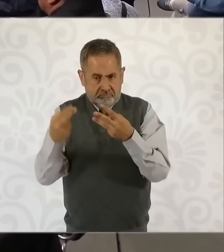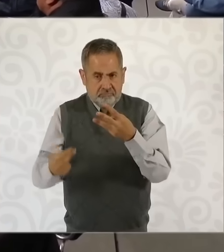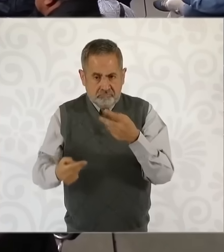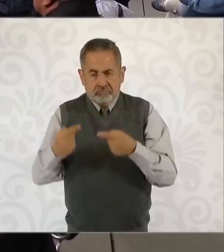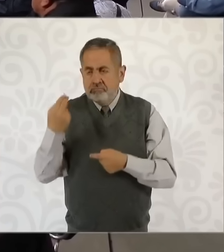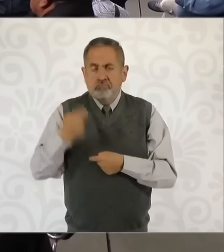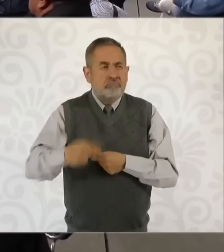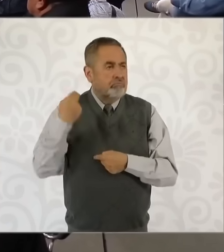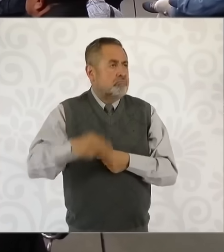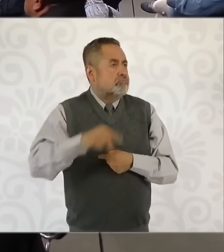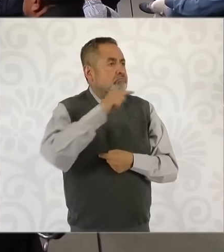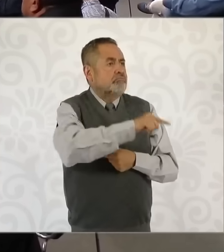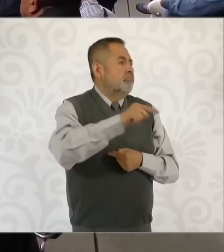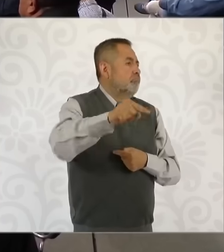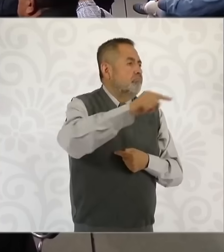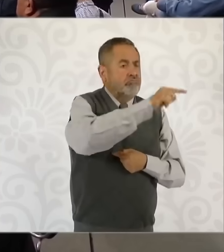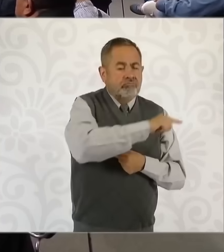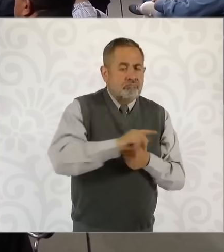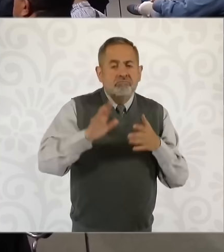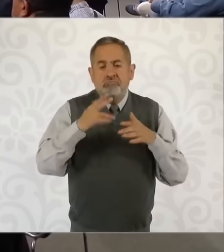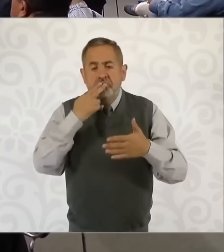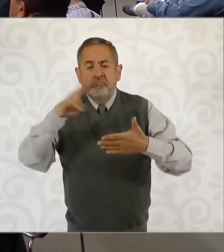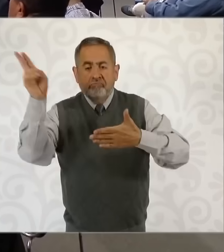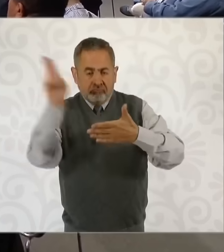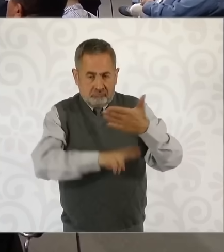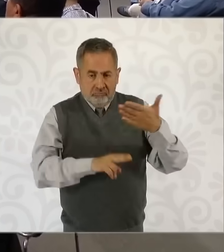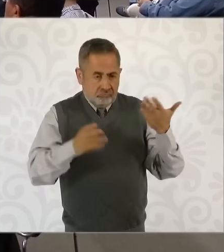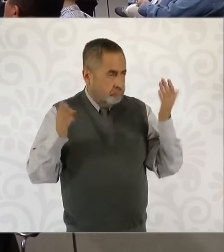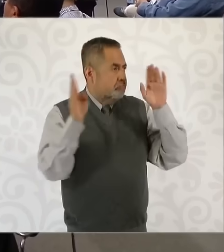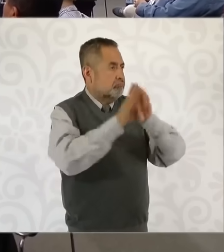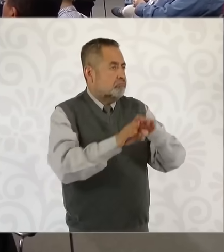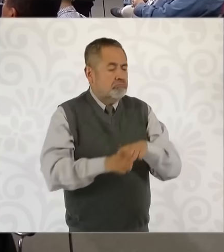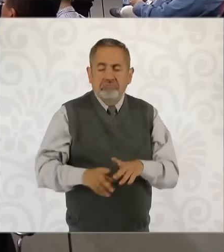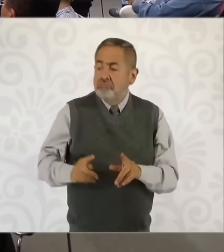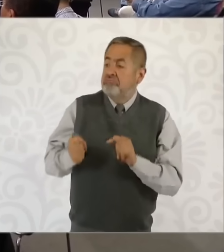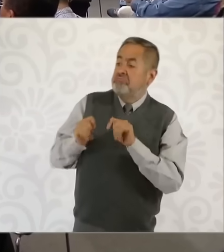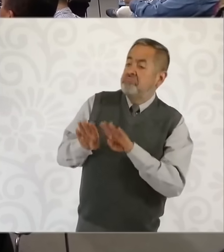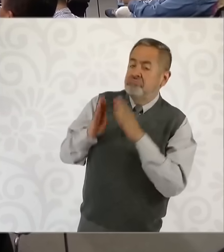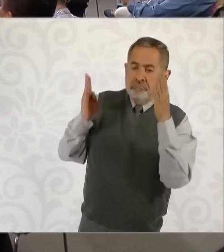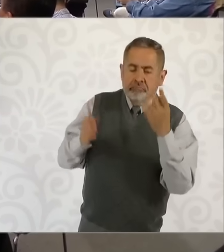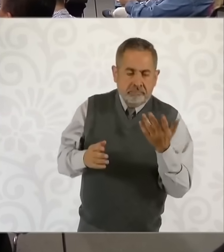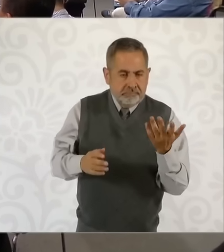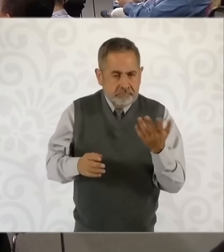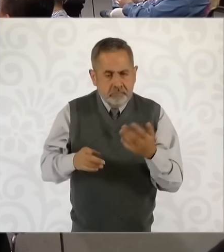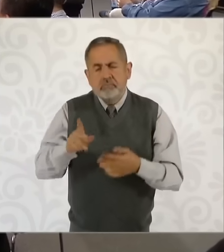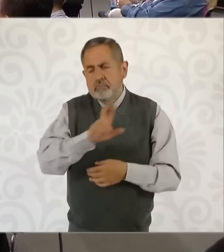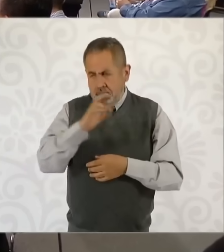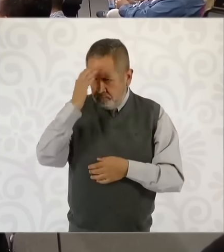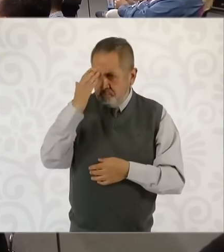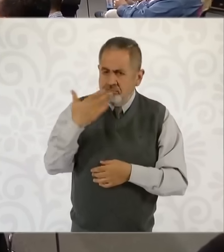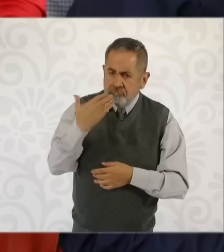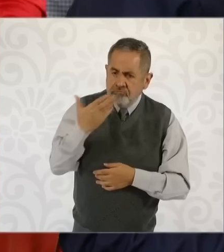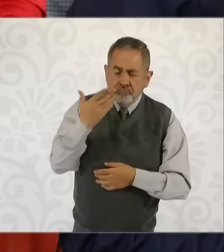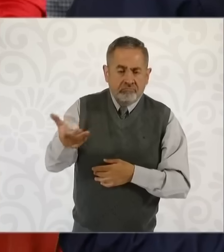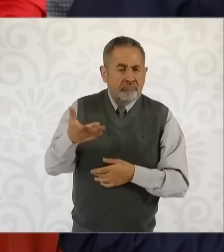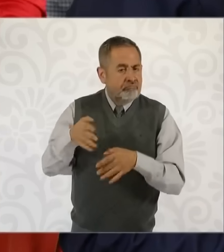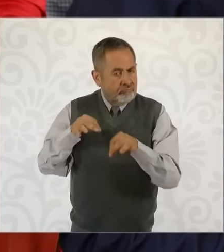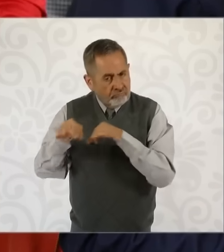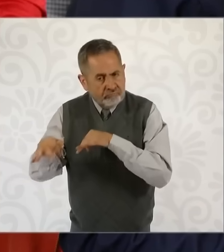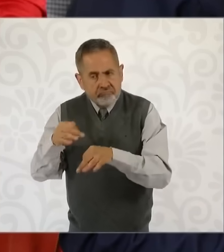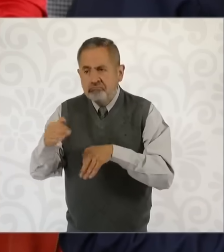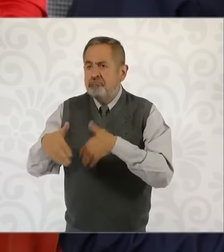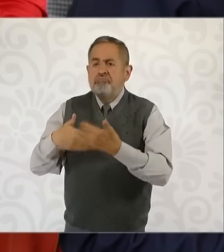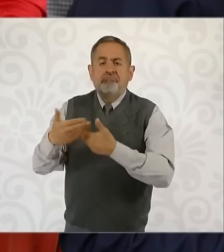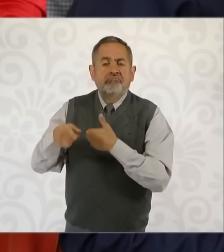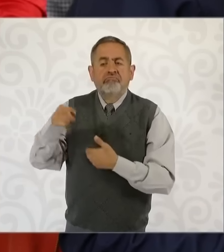desarrollos que se han clausurado, doctora. Por eso también hago un reconocimiento a el trabajo que